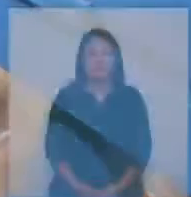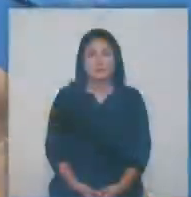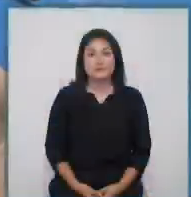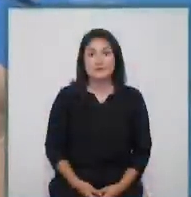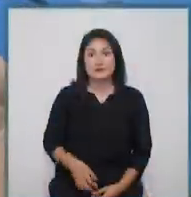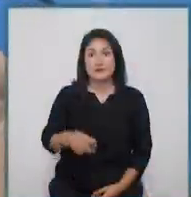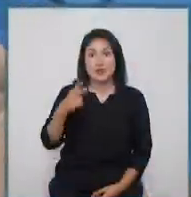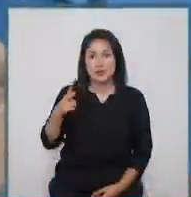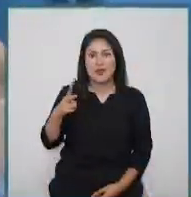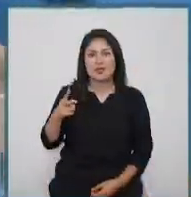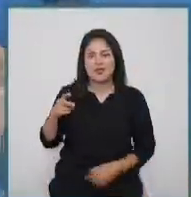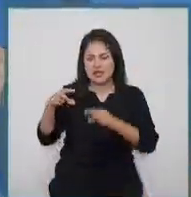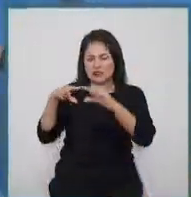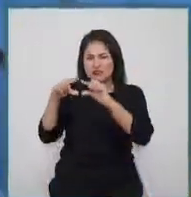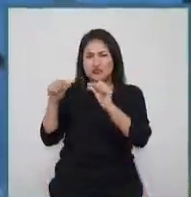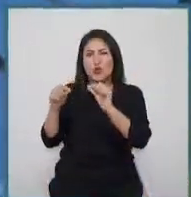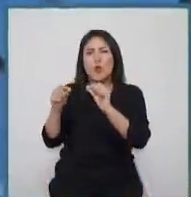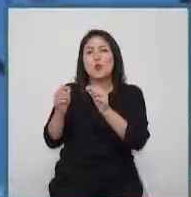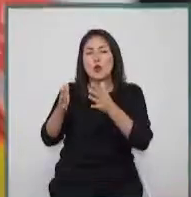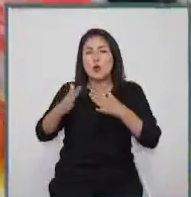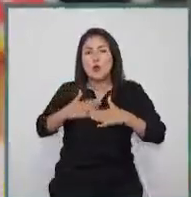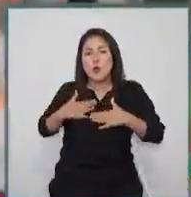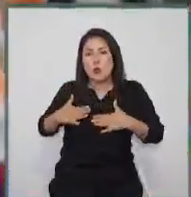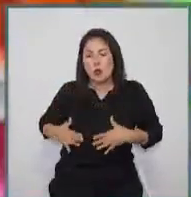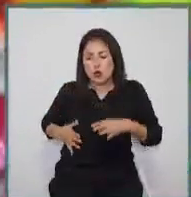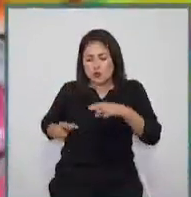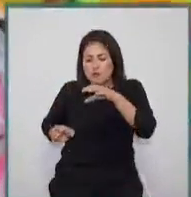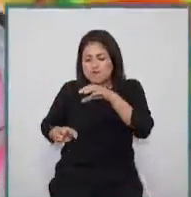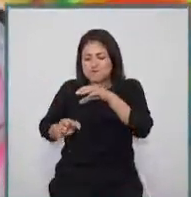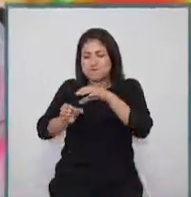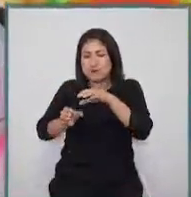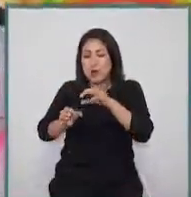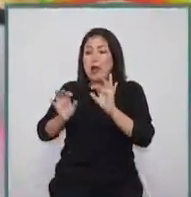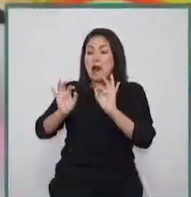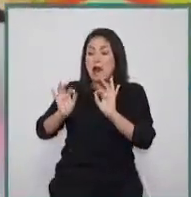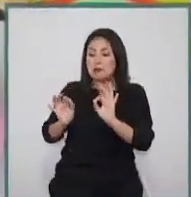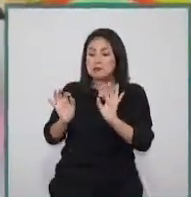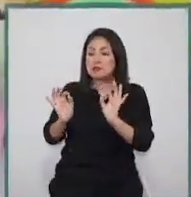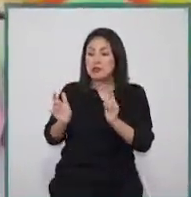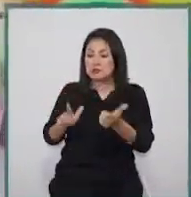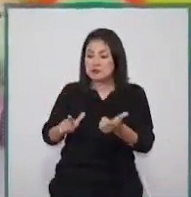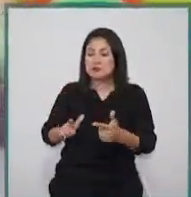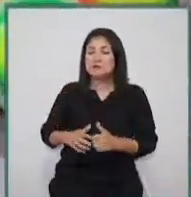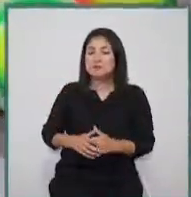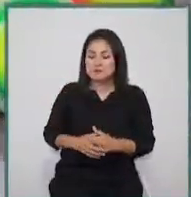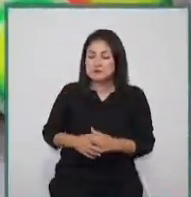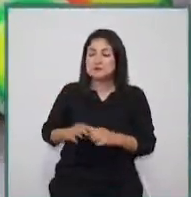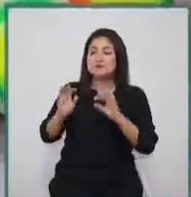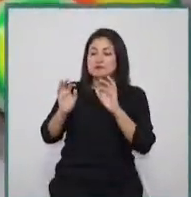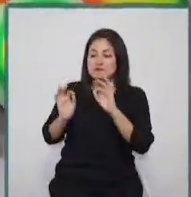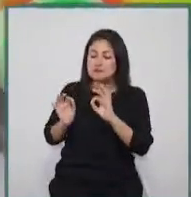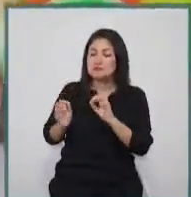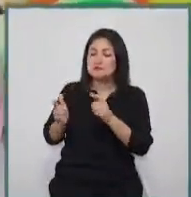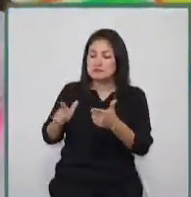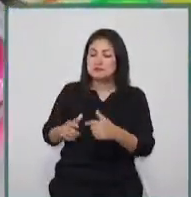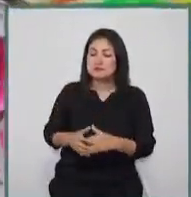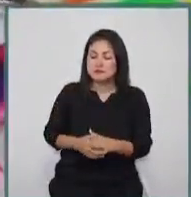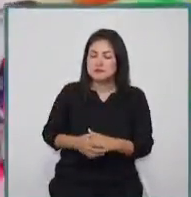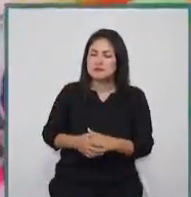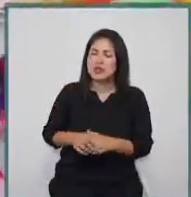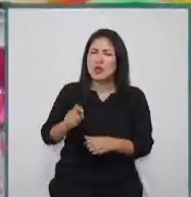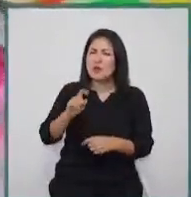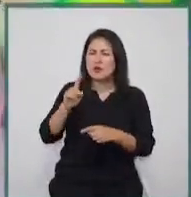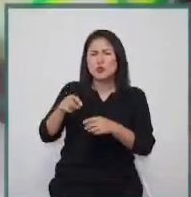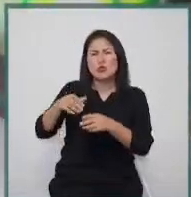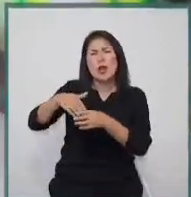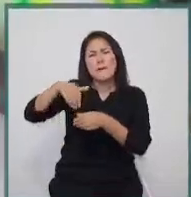Y eso es parte del cuerpito de este dragoncito. ¿Por aquí? Sí. Ahí está, ahí quedaría. Ahí quedaría. Y